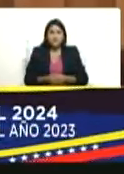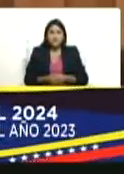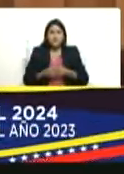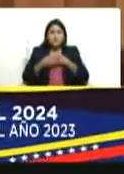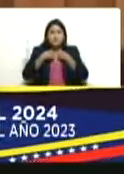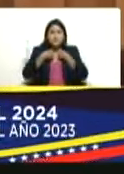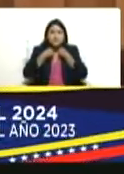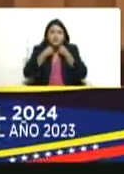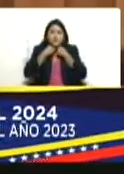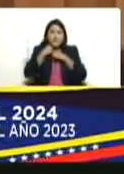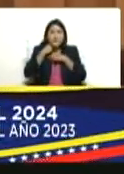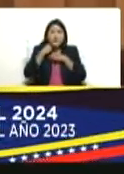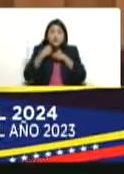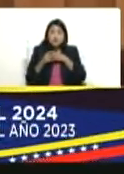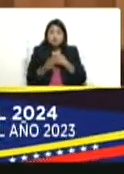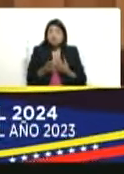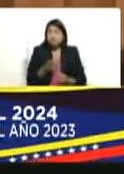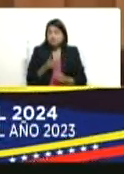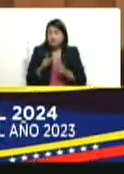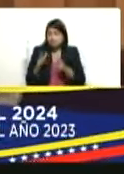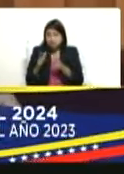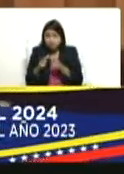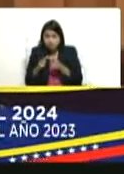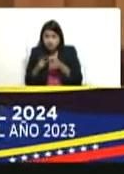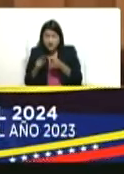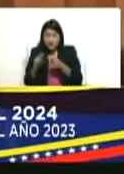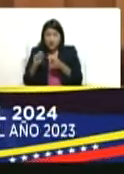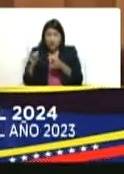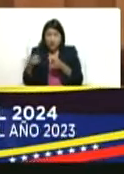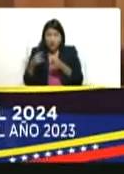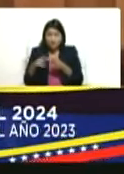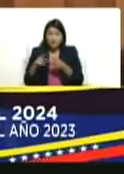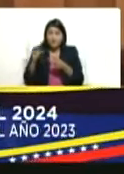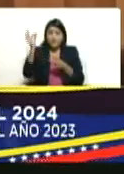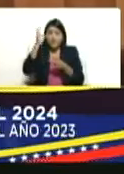TSJ paralelo, Fiscalía paralela,